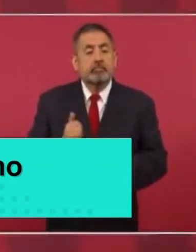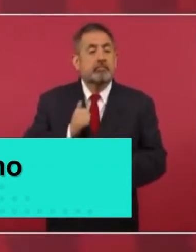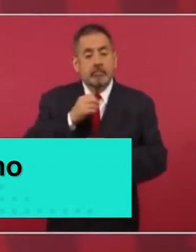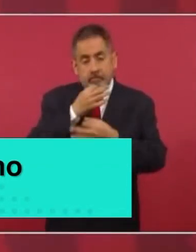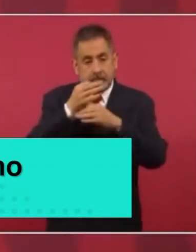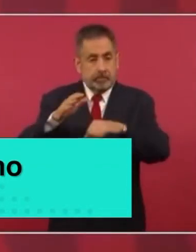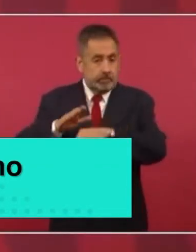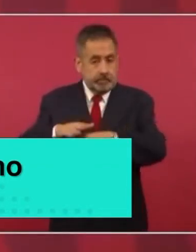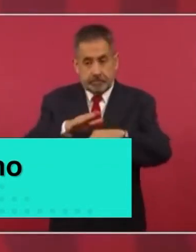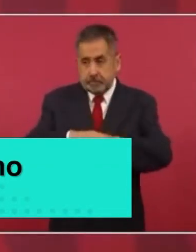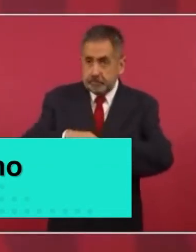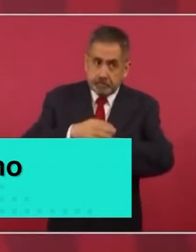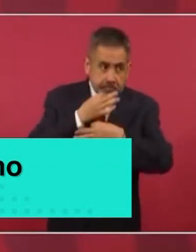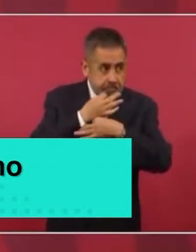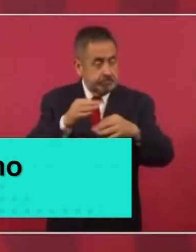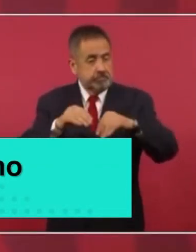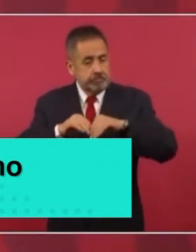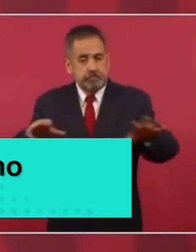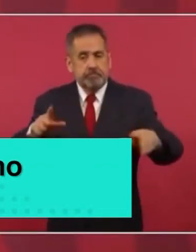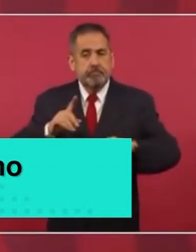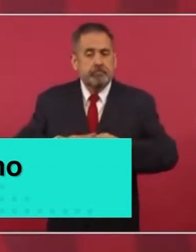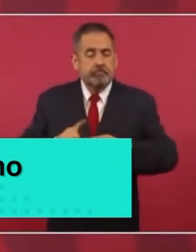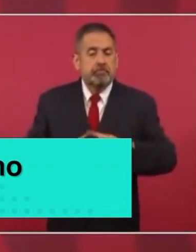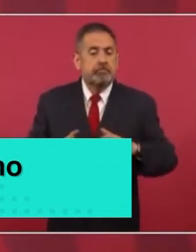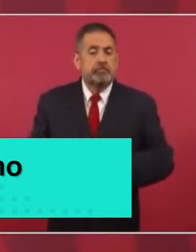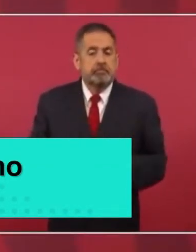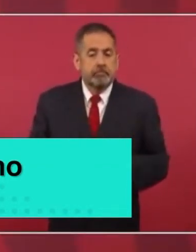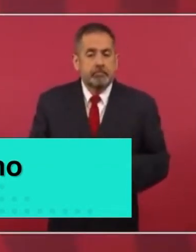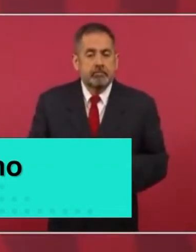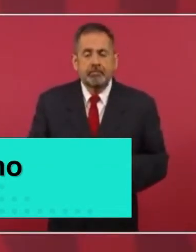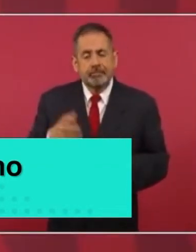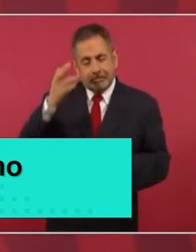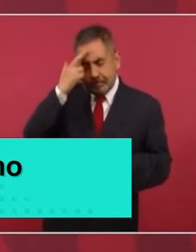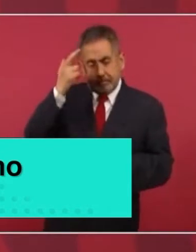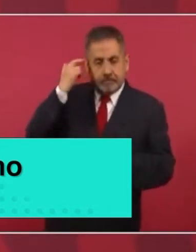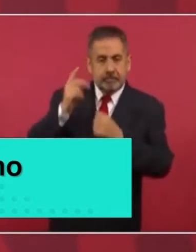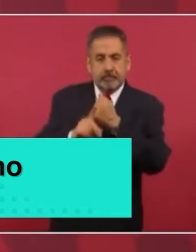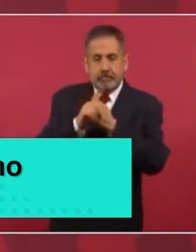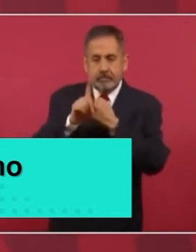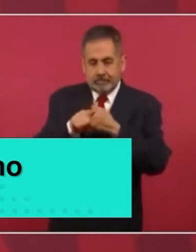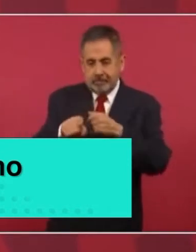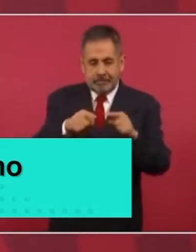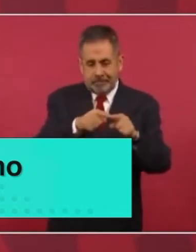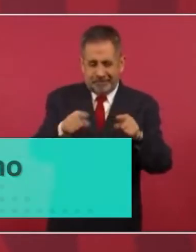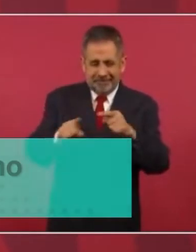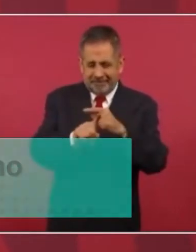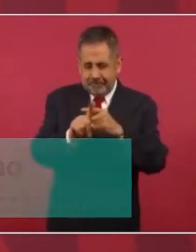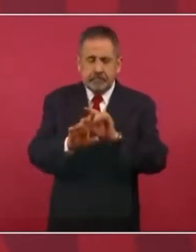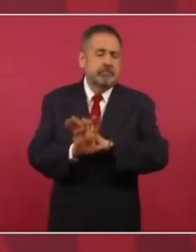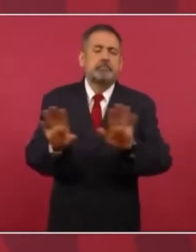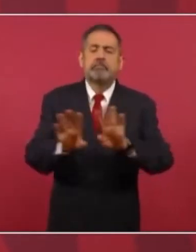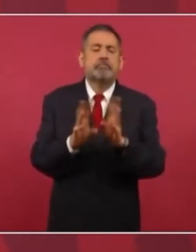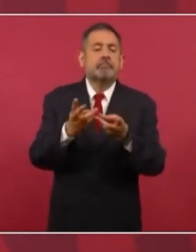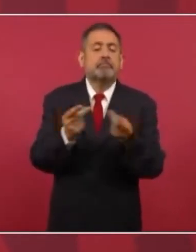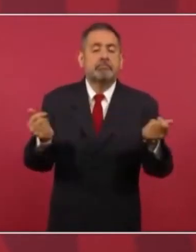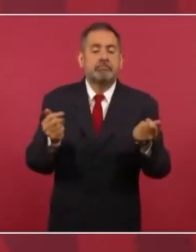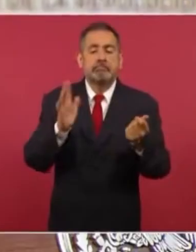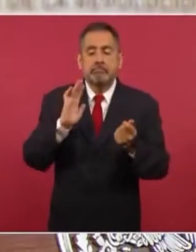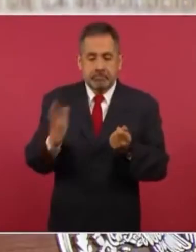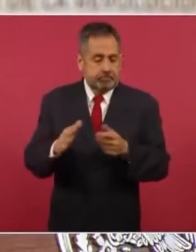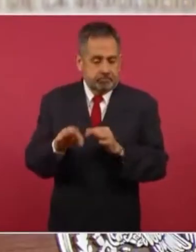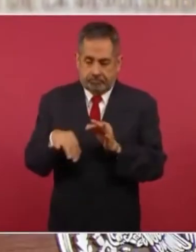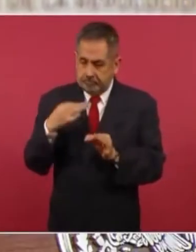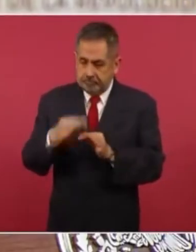informarle a todos que ya se resolvió lo de ese tramo. Desde luego